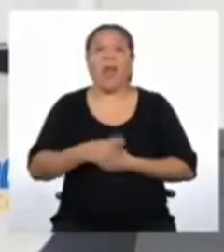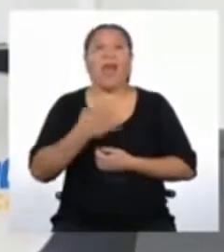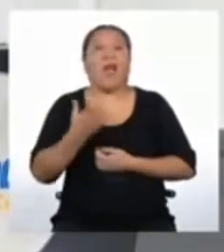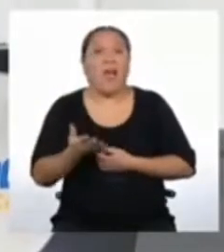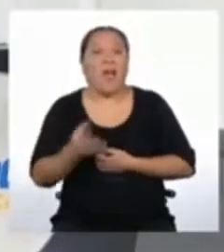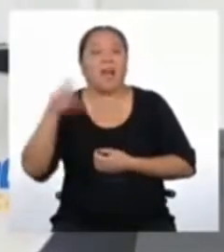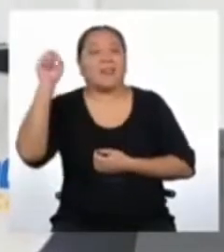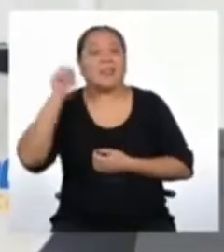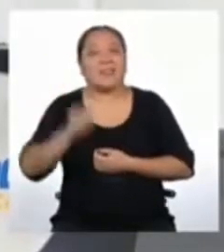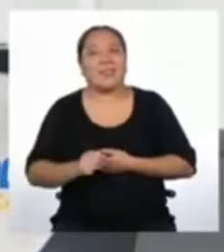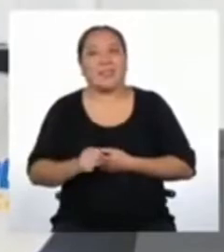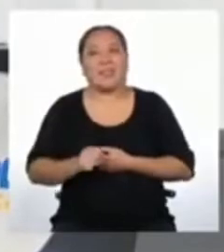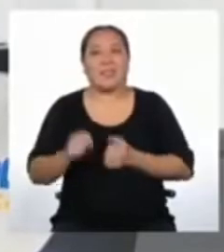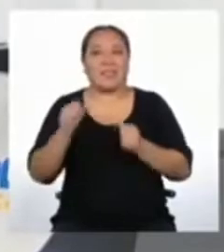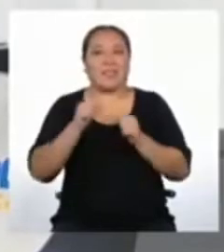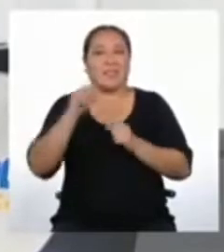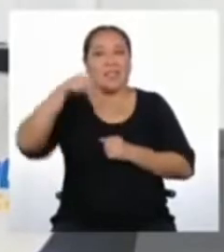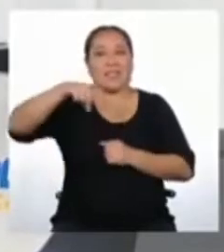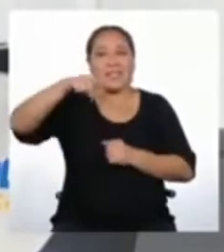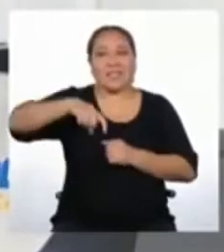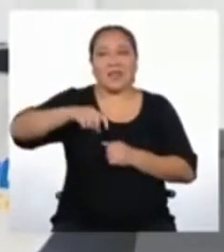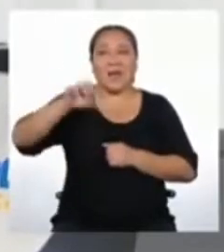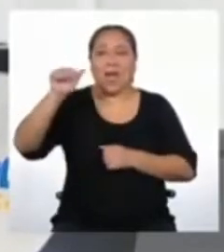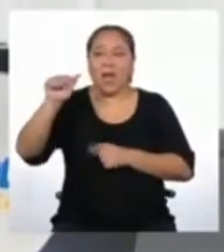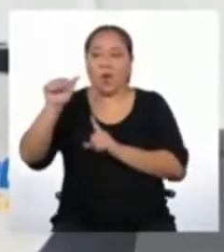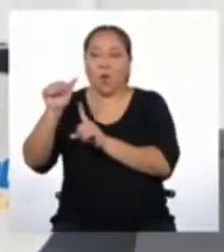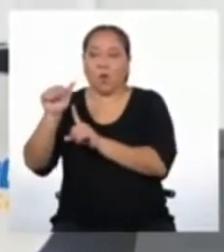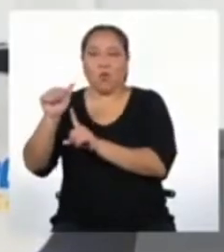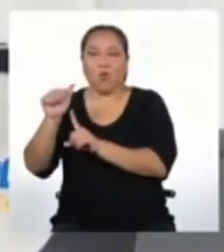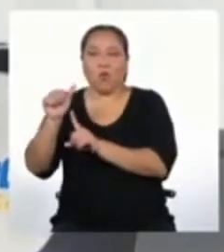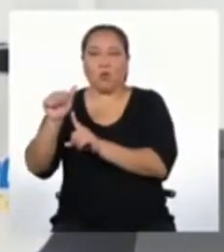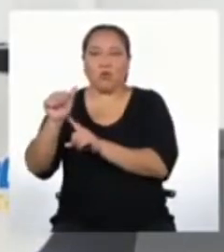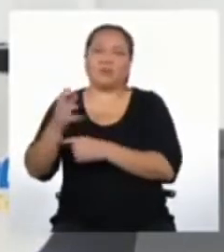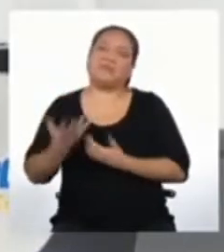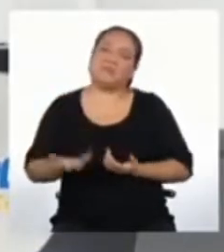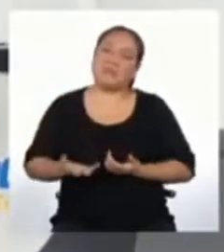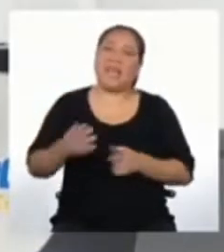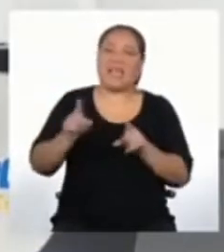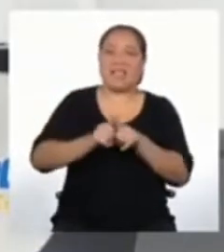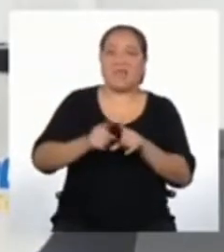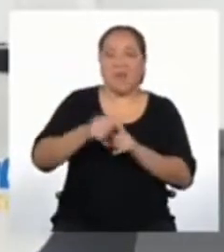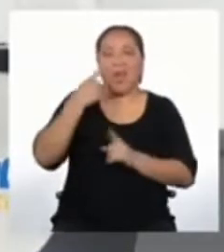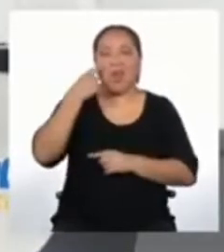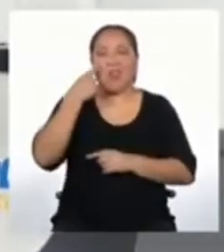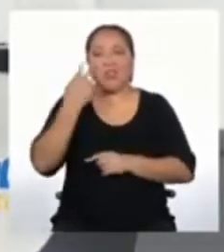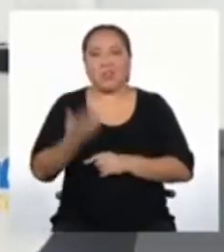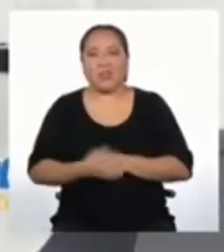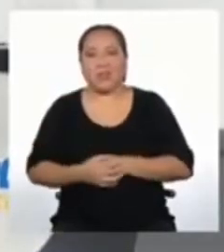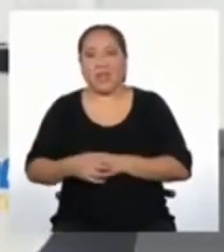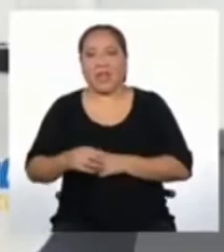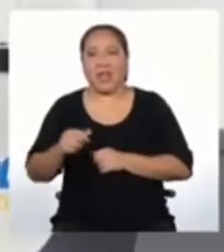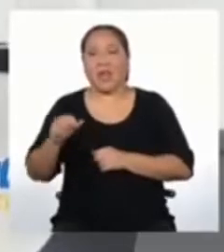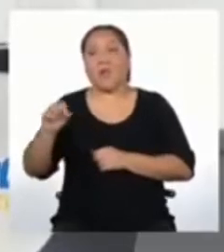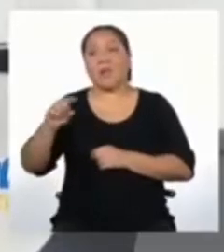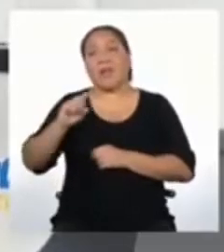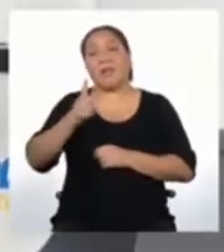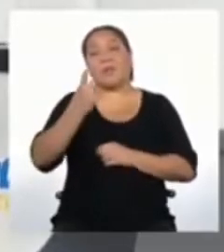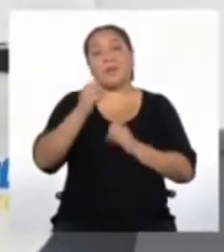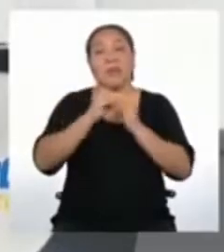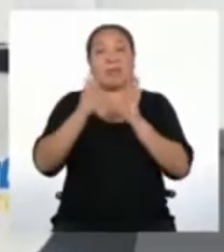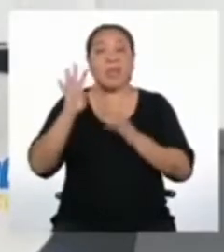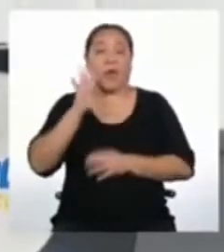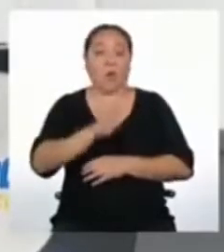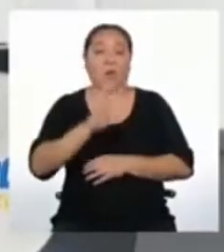¡Ah, claro! Necesitamos reemplazar el a sub 1. Y felizmente también lo conocemos, porque el primer día se vendieron